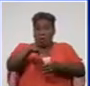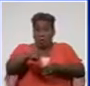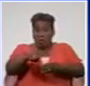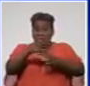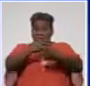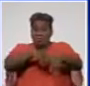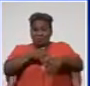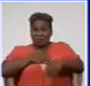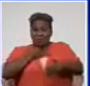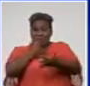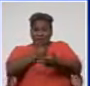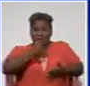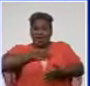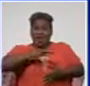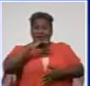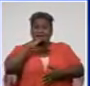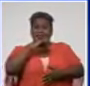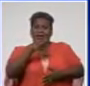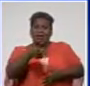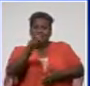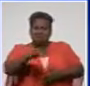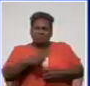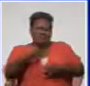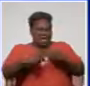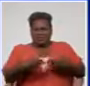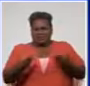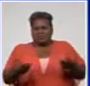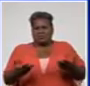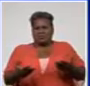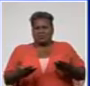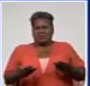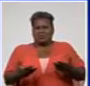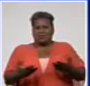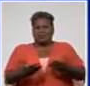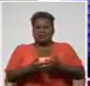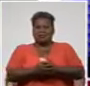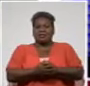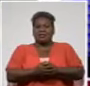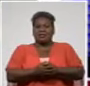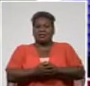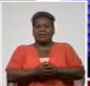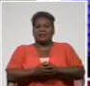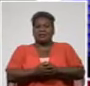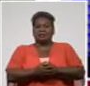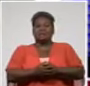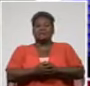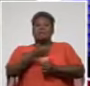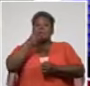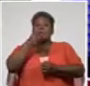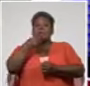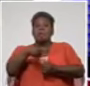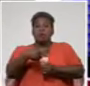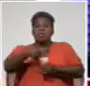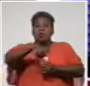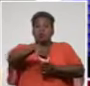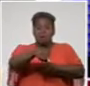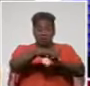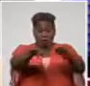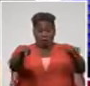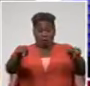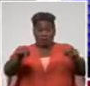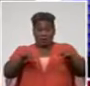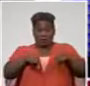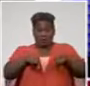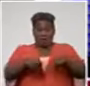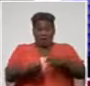ahora se lo reiteramos. ¿Qué pueden hacer estas personas que viven en lugares distintos a lo que se expresa en su carnet de identidad? Pueden acudir a oficinas que se han creado en